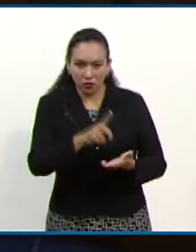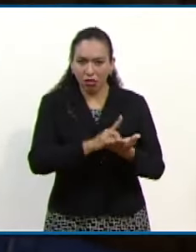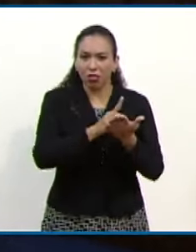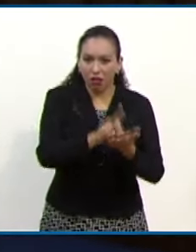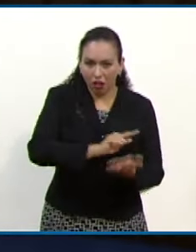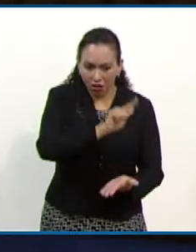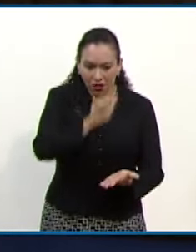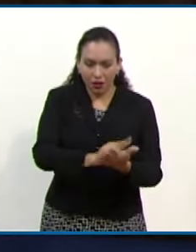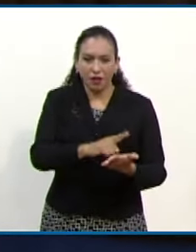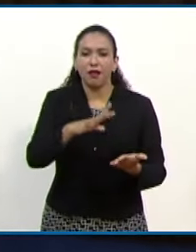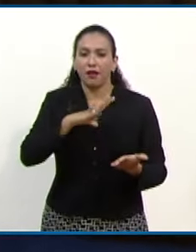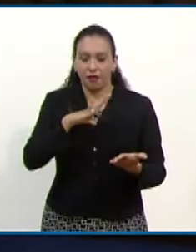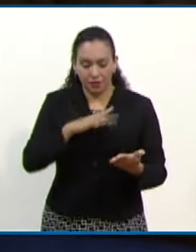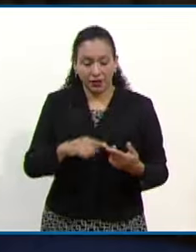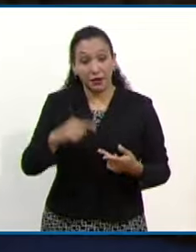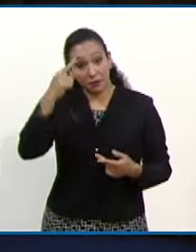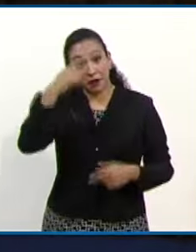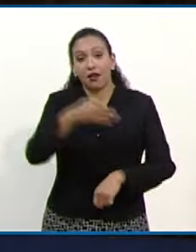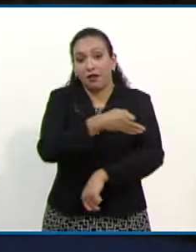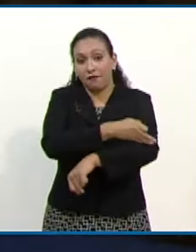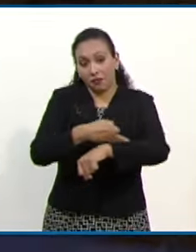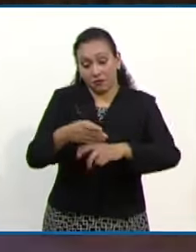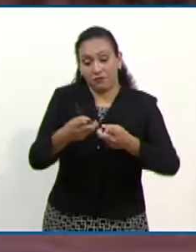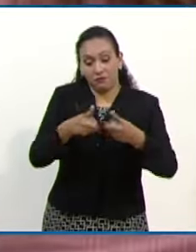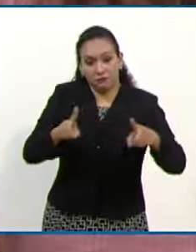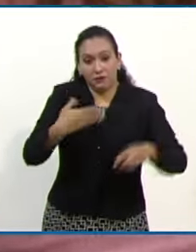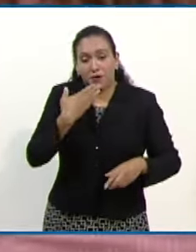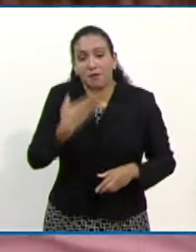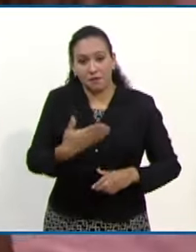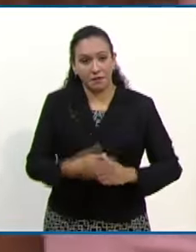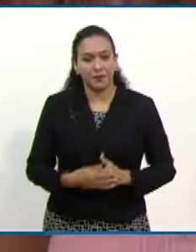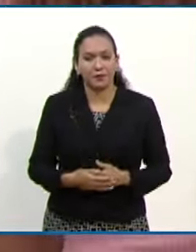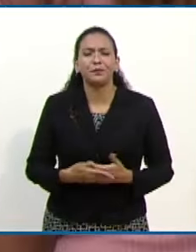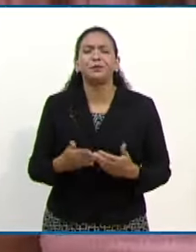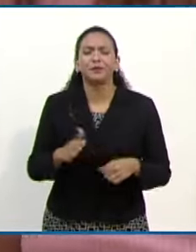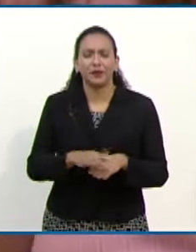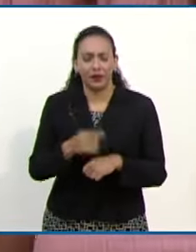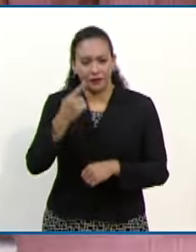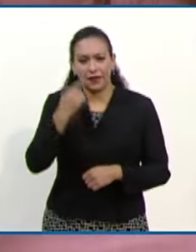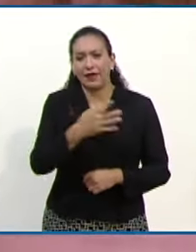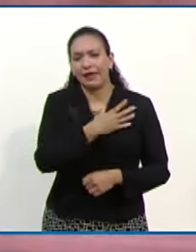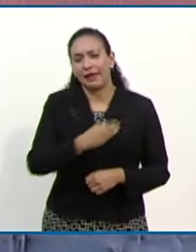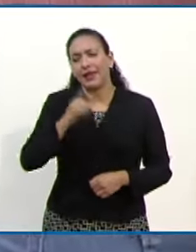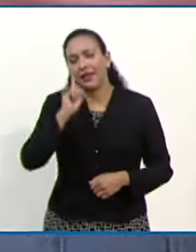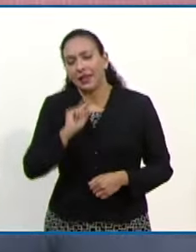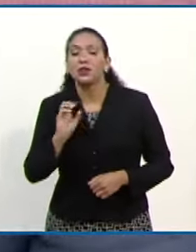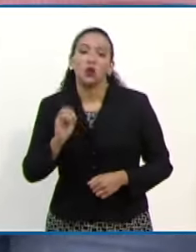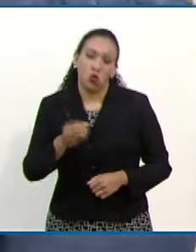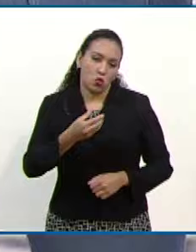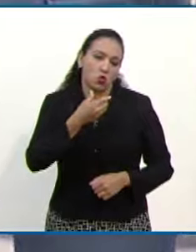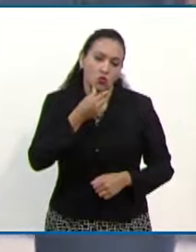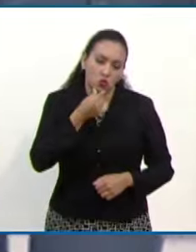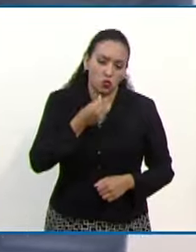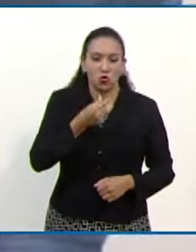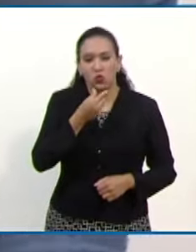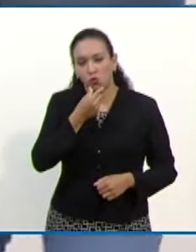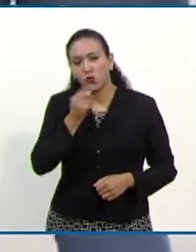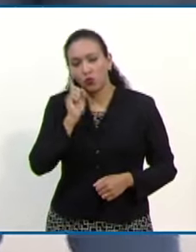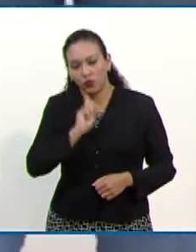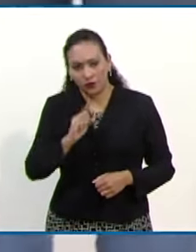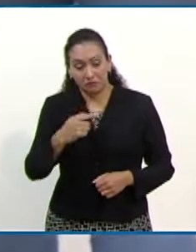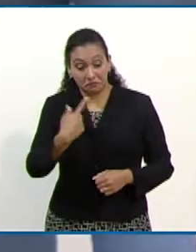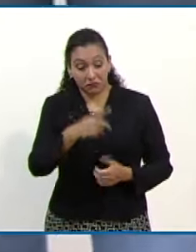de la organización y desarrollo de la familia. Lo anterior al establecer que las hijas e hijos de las parejas homoparentales tienen